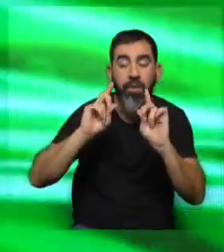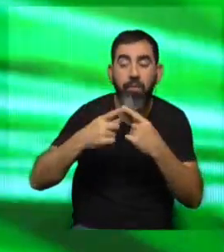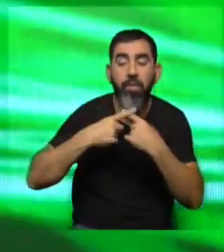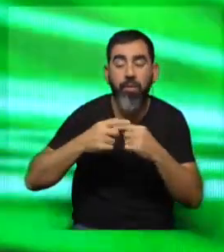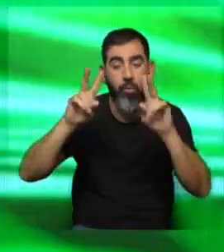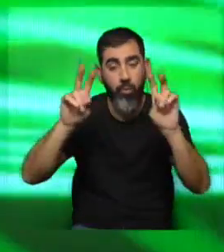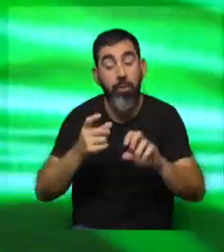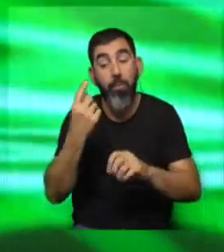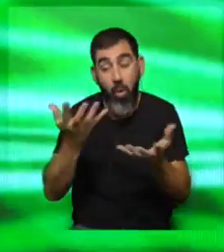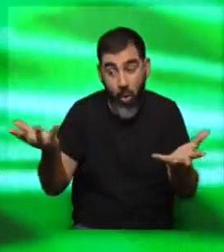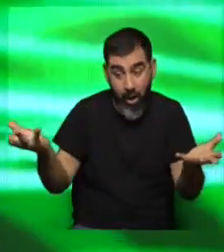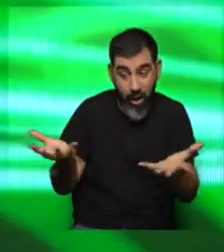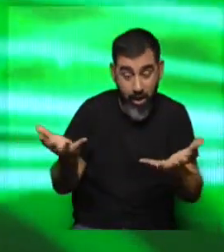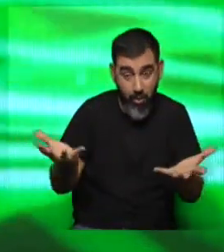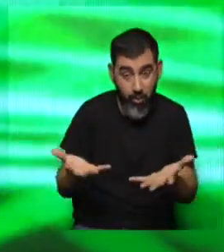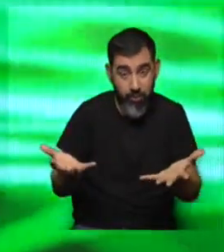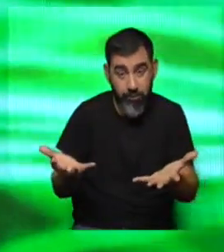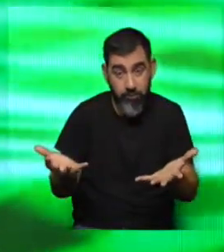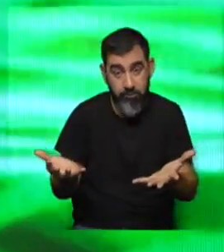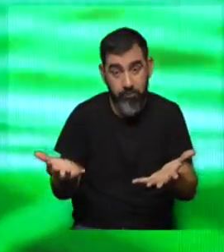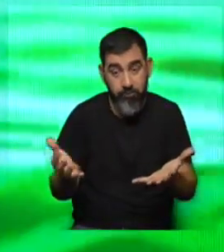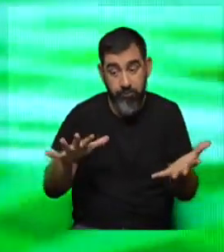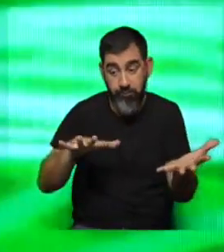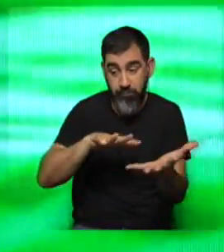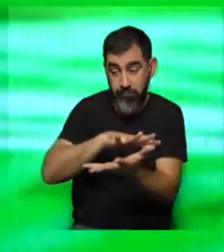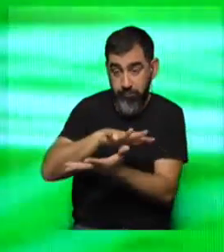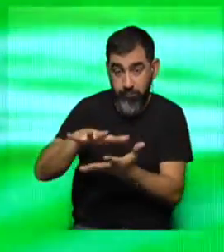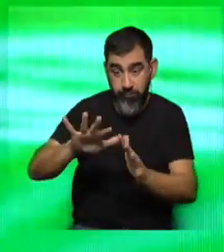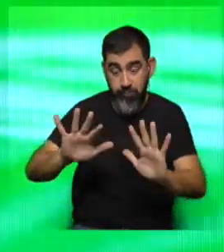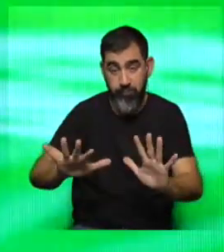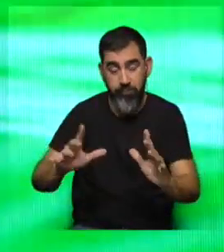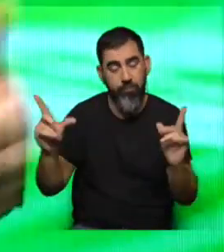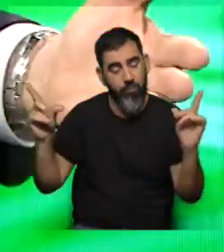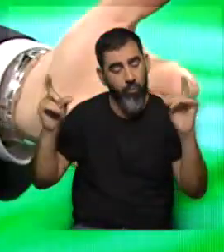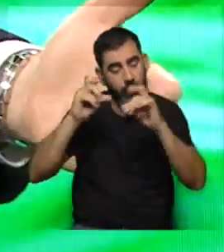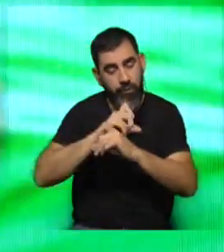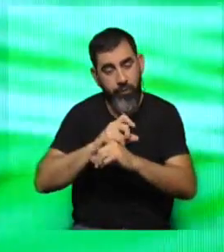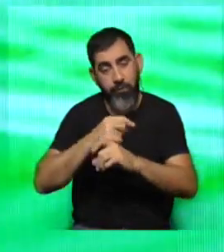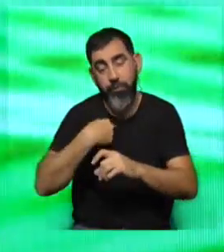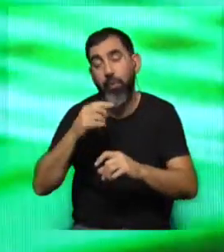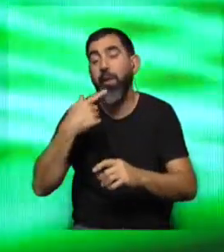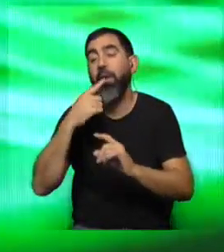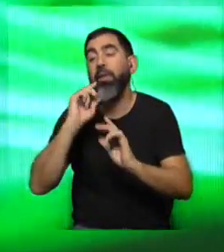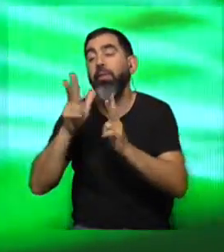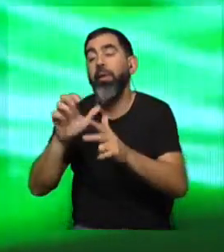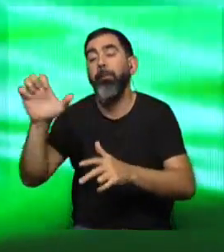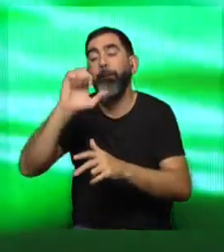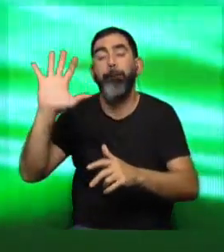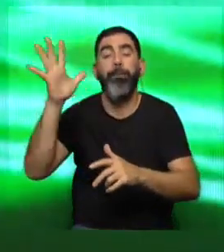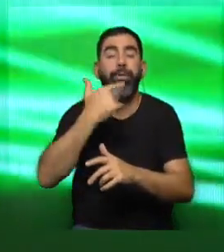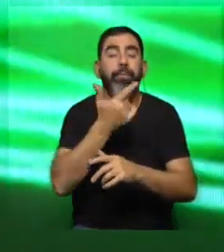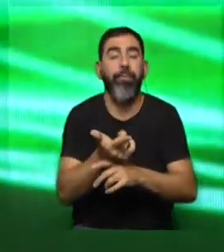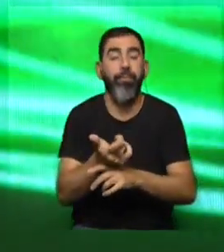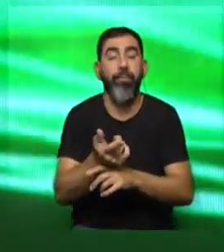discutirlo el tema pero que en este momento como están planteadas la situación es muy difícil que yo vaya a una empresa del interior y le diga